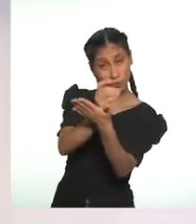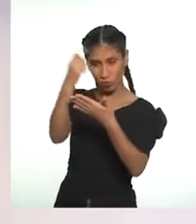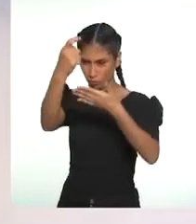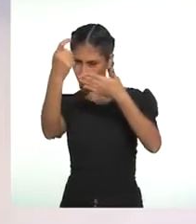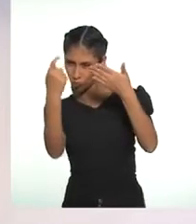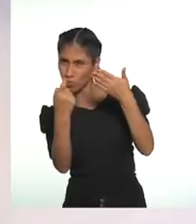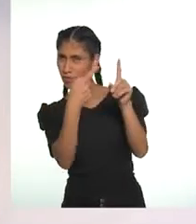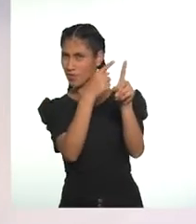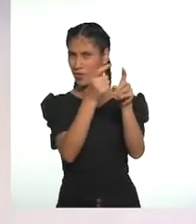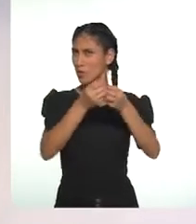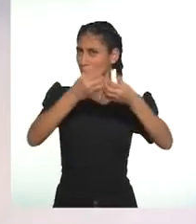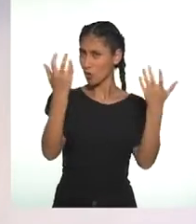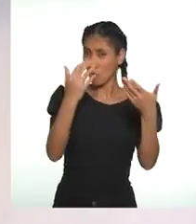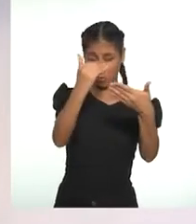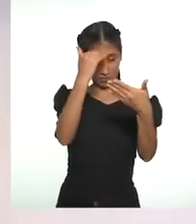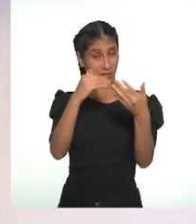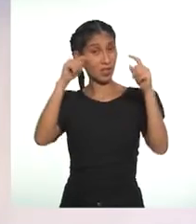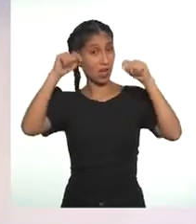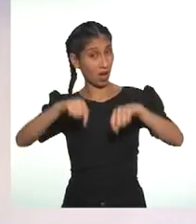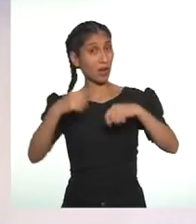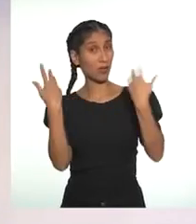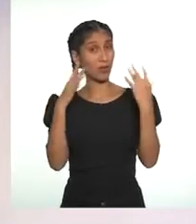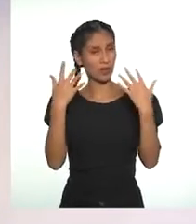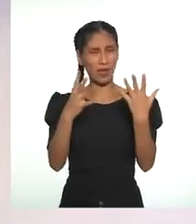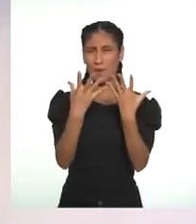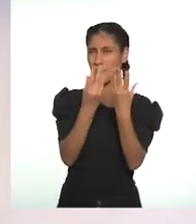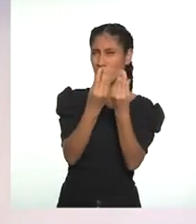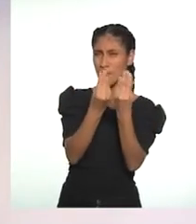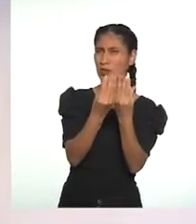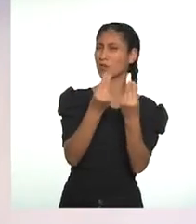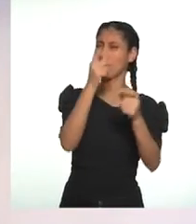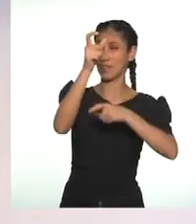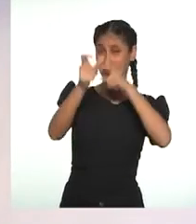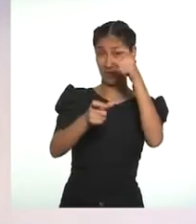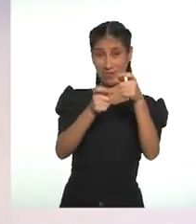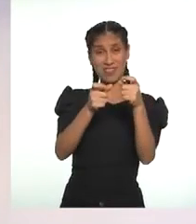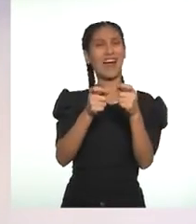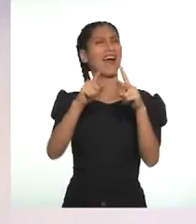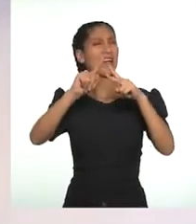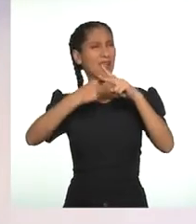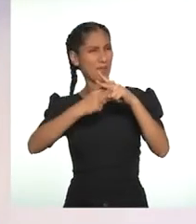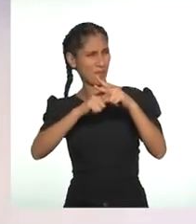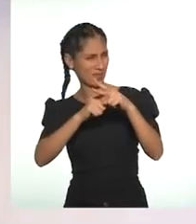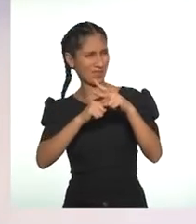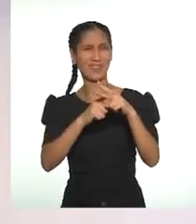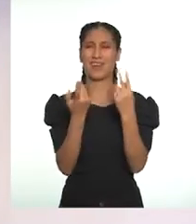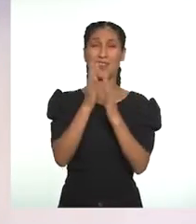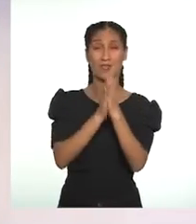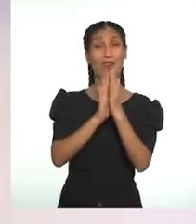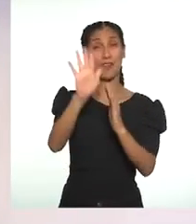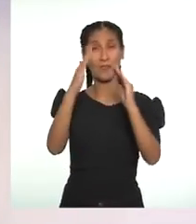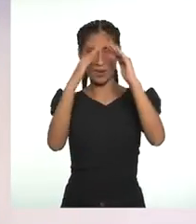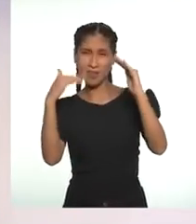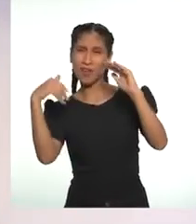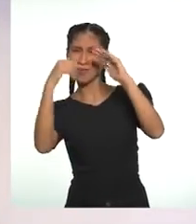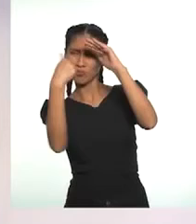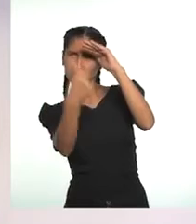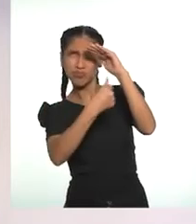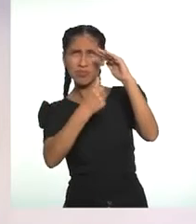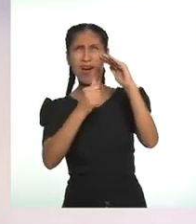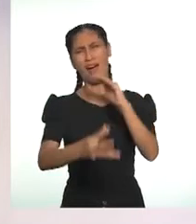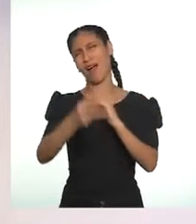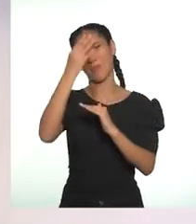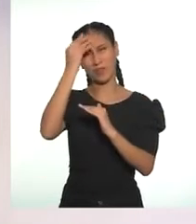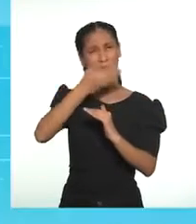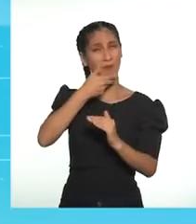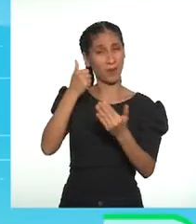Es verdad, sobre todo en este periodo de confinamiento, he escuchado que muchas personas han comenzado a desarrollar sus habilidades culinarias y han